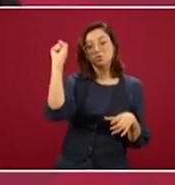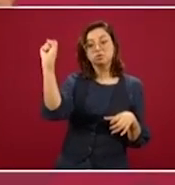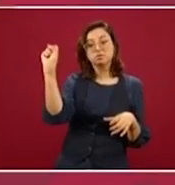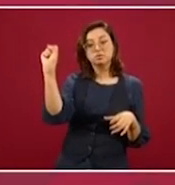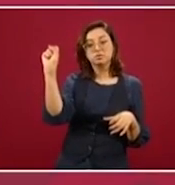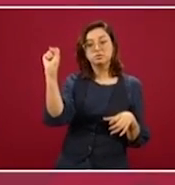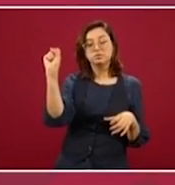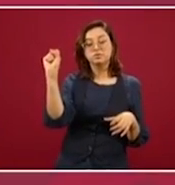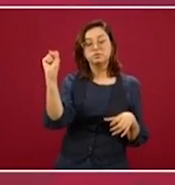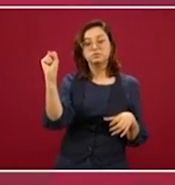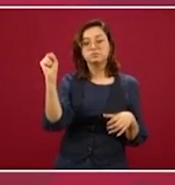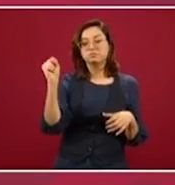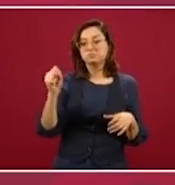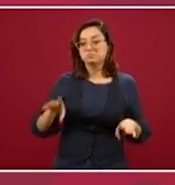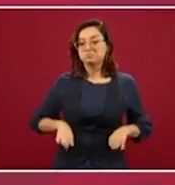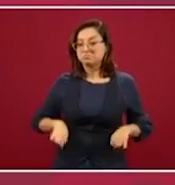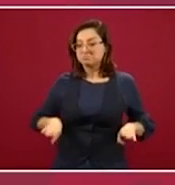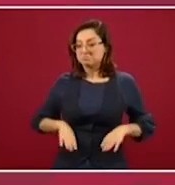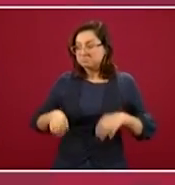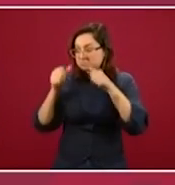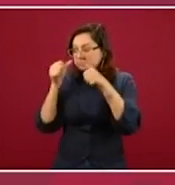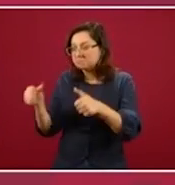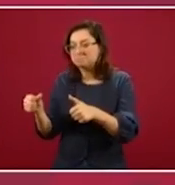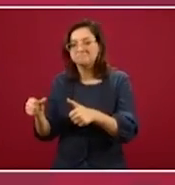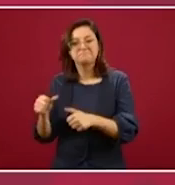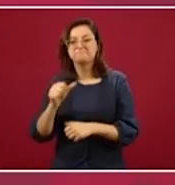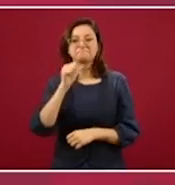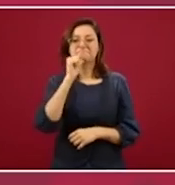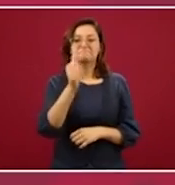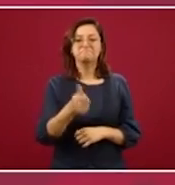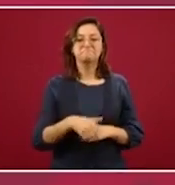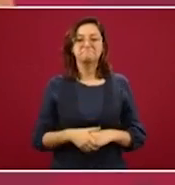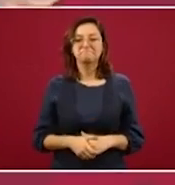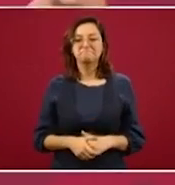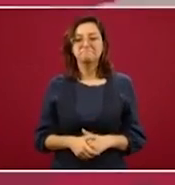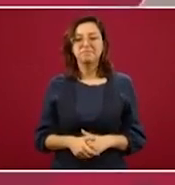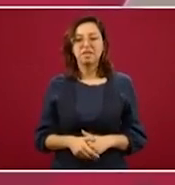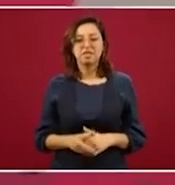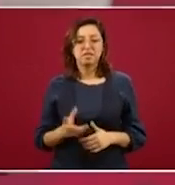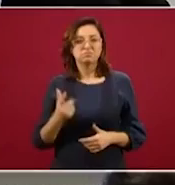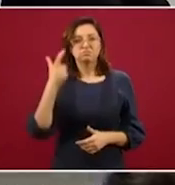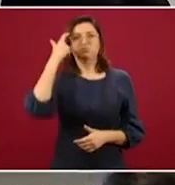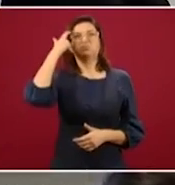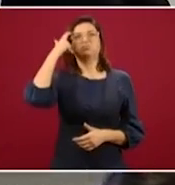de los conservadores, de los